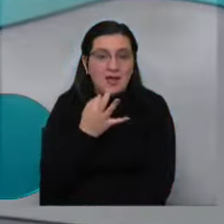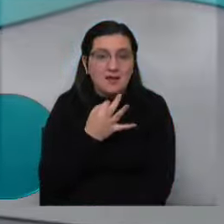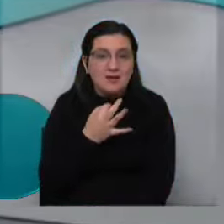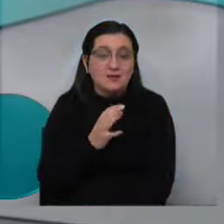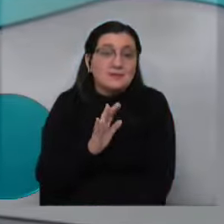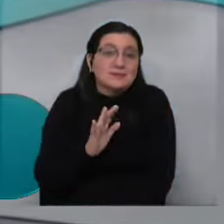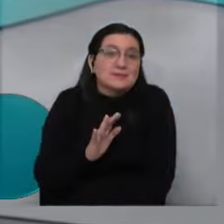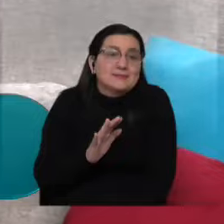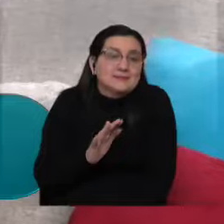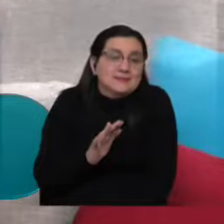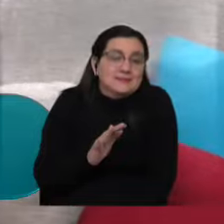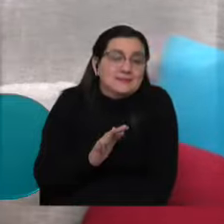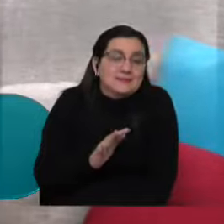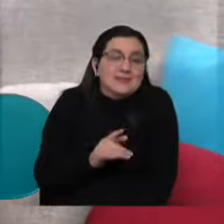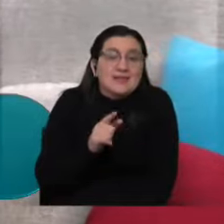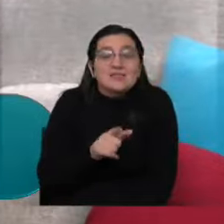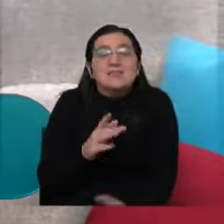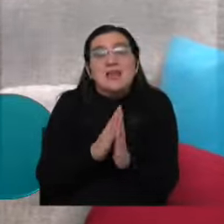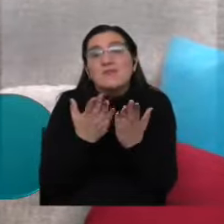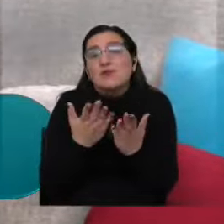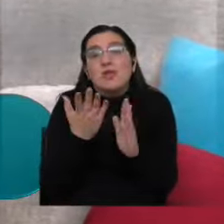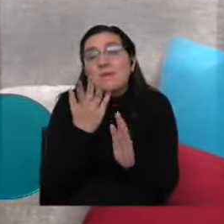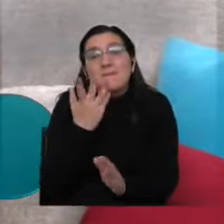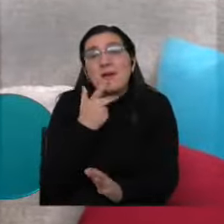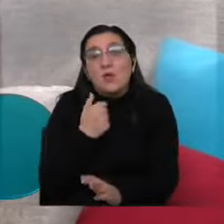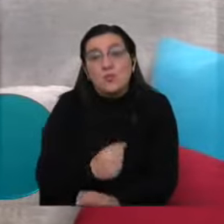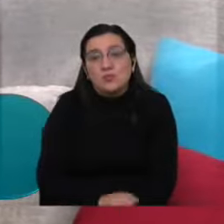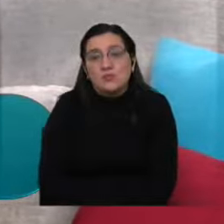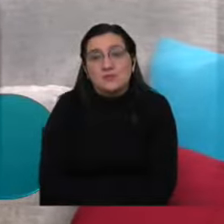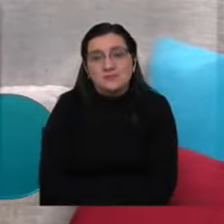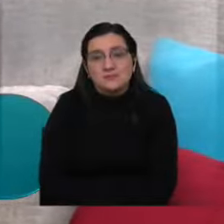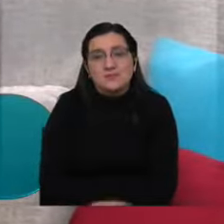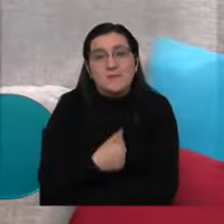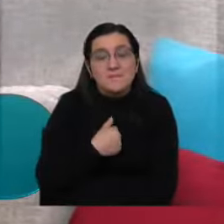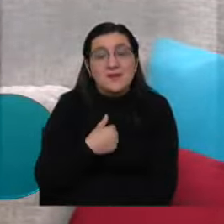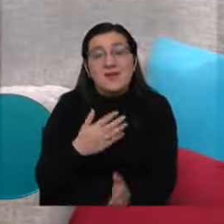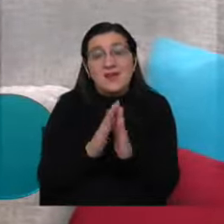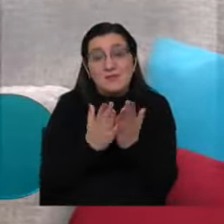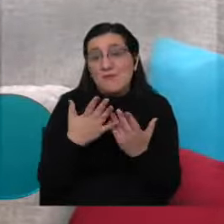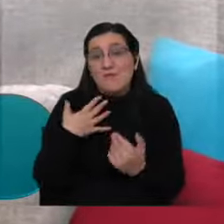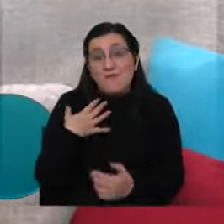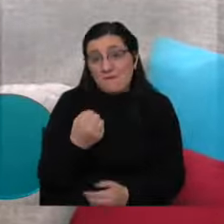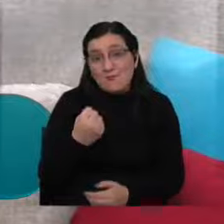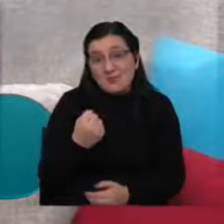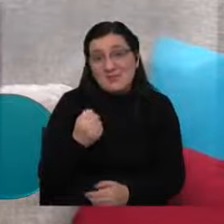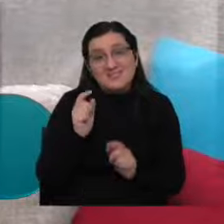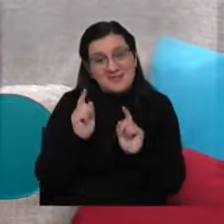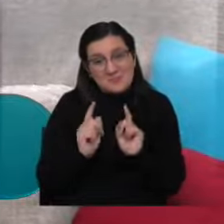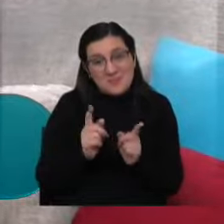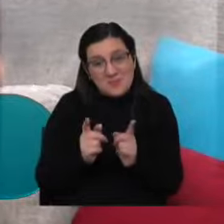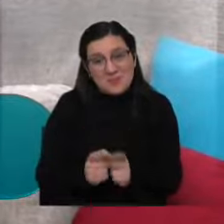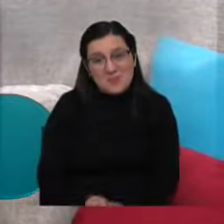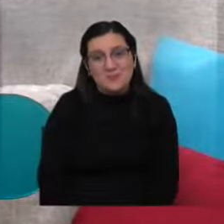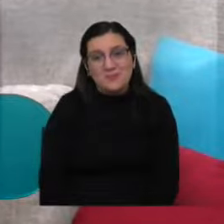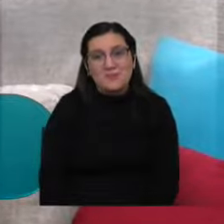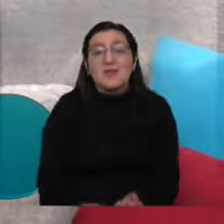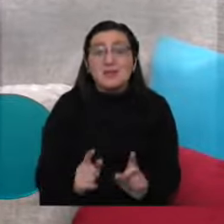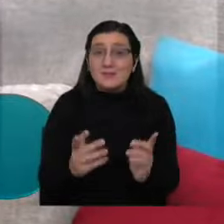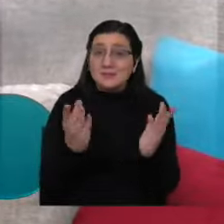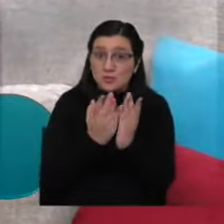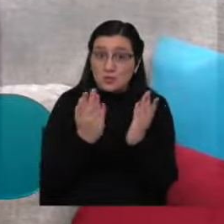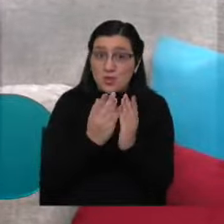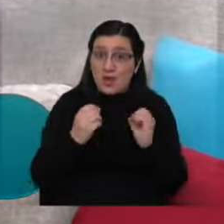Sí claro que ese es el libro que ella más le gusta de misma No ella dice mi libro favorito Es es chico Carlos no y bueno también se estudia en la escuela